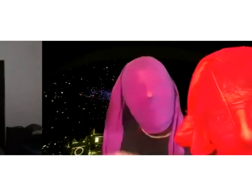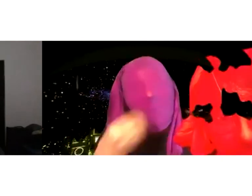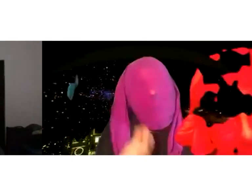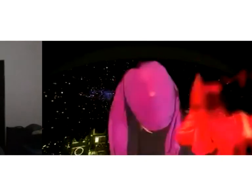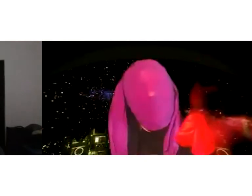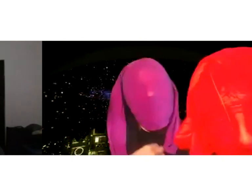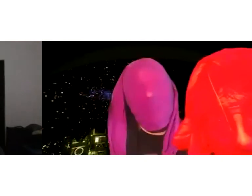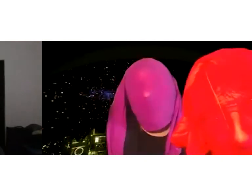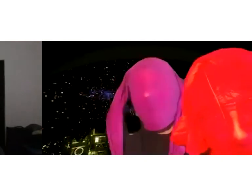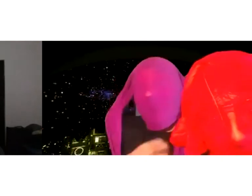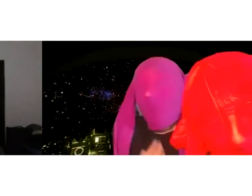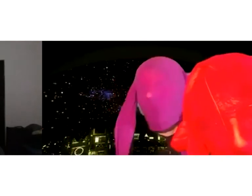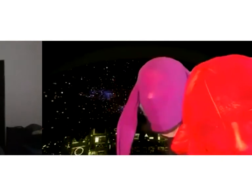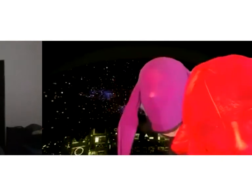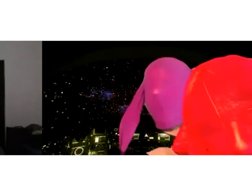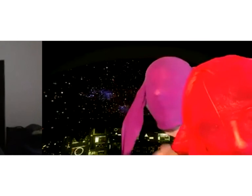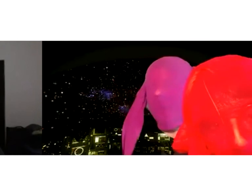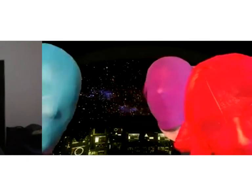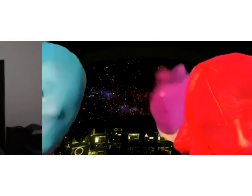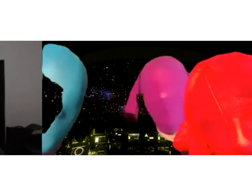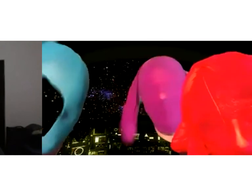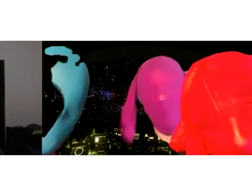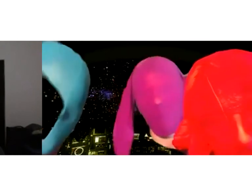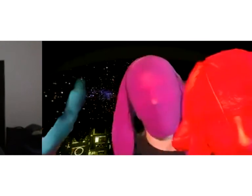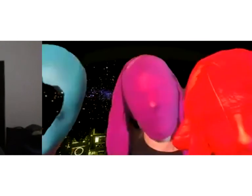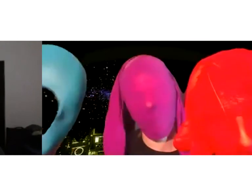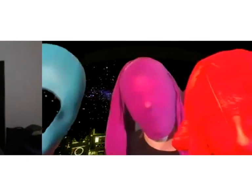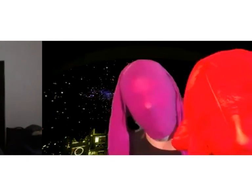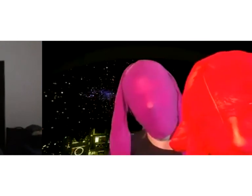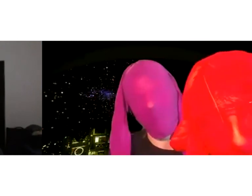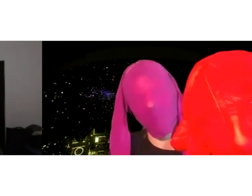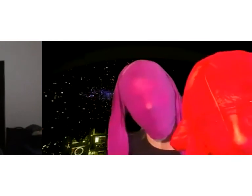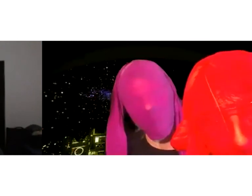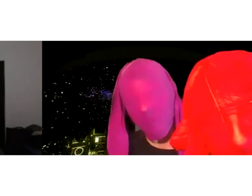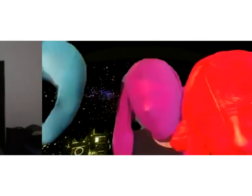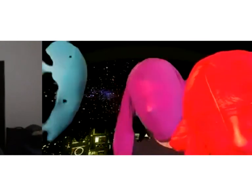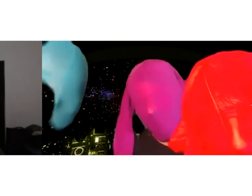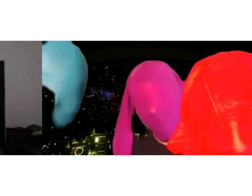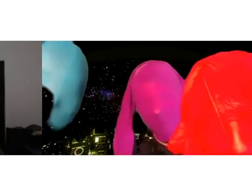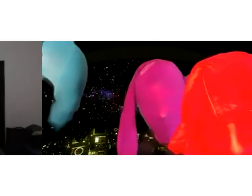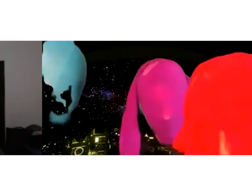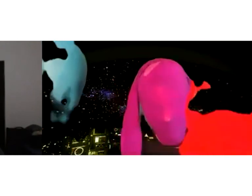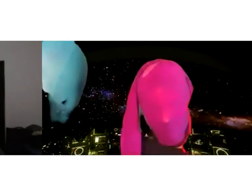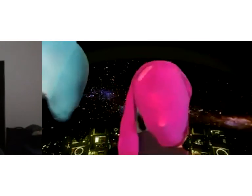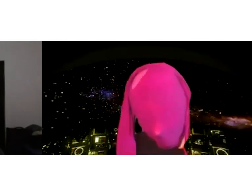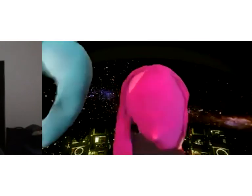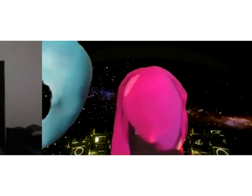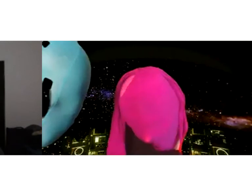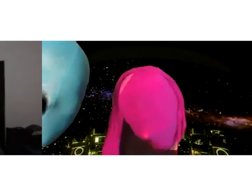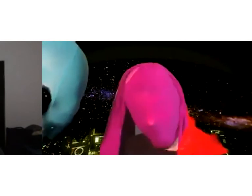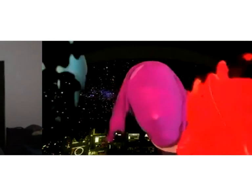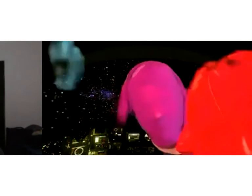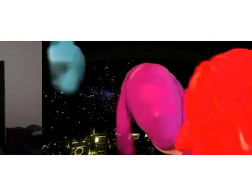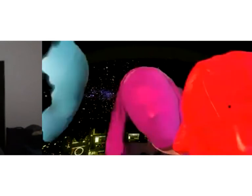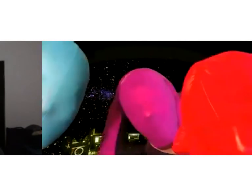dice, lo siento, lo puedo sentir en mi cuerpo, ¿no? Por ejemplo, para la escritura de